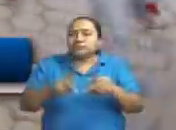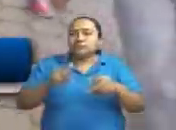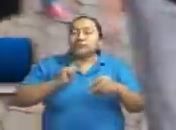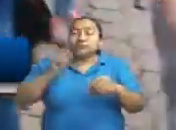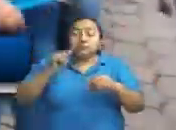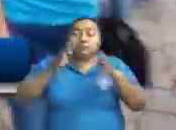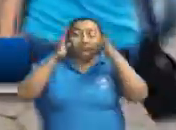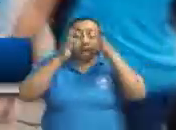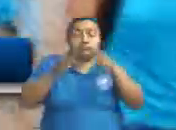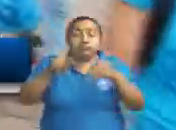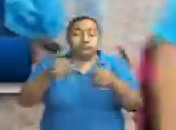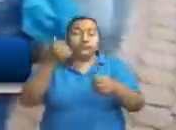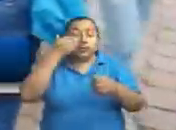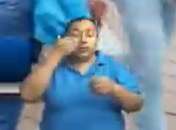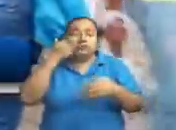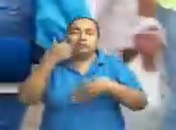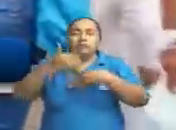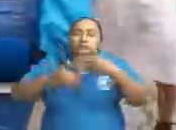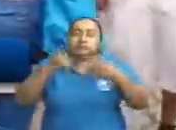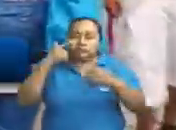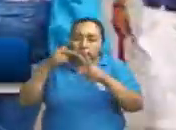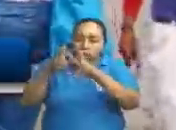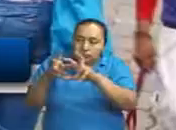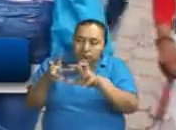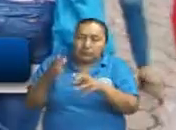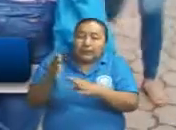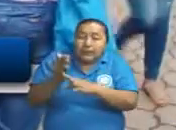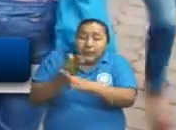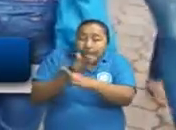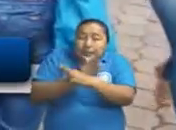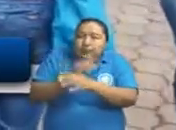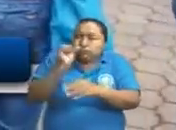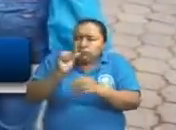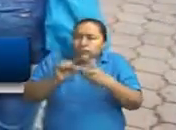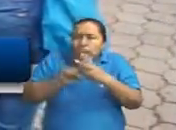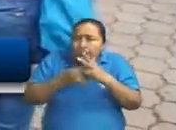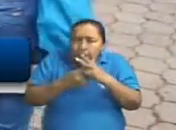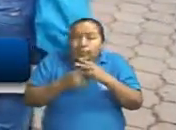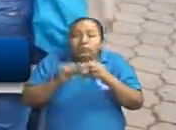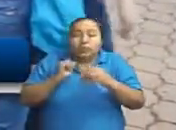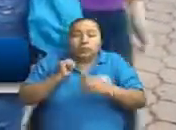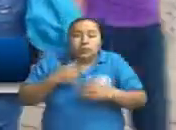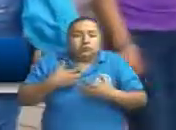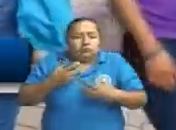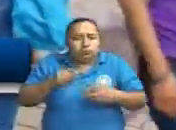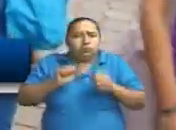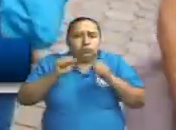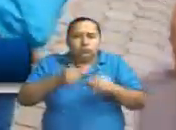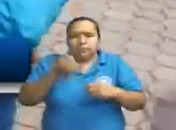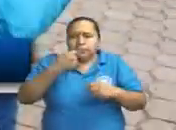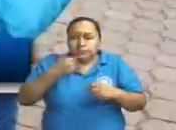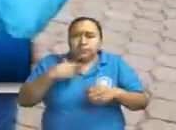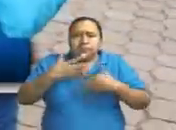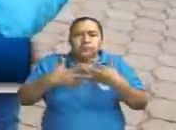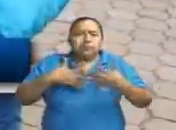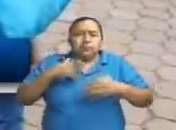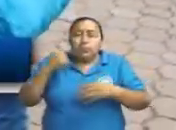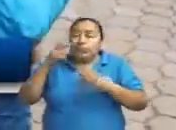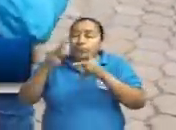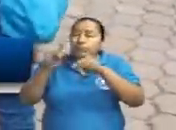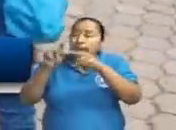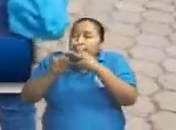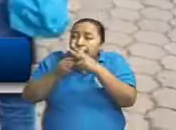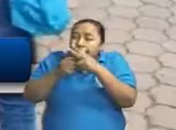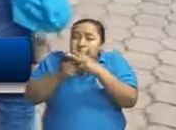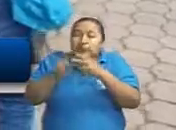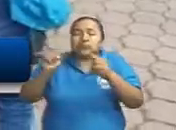enfermedad, incluso detectarla de forma temprana, incluso que es curable. incluso es curable si nosotros logramos captar a esta